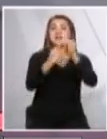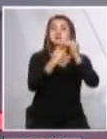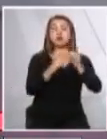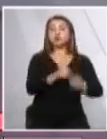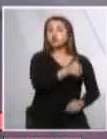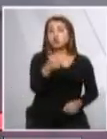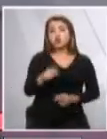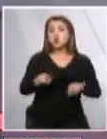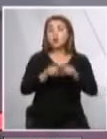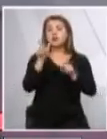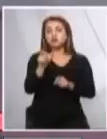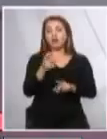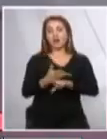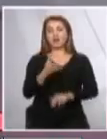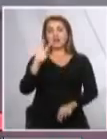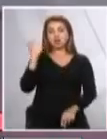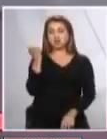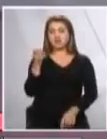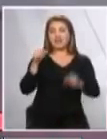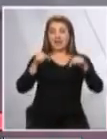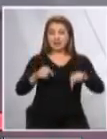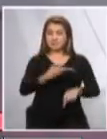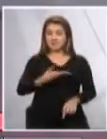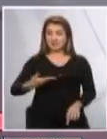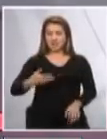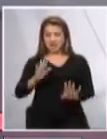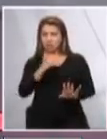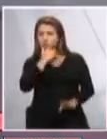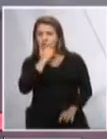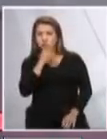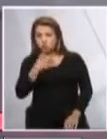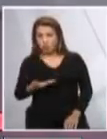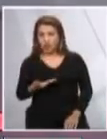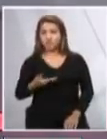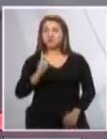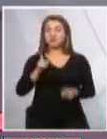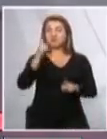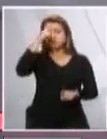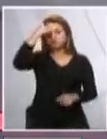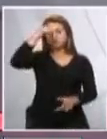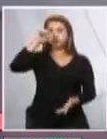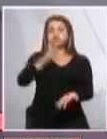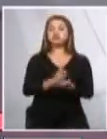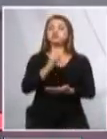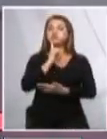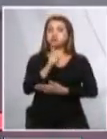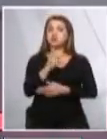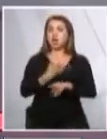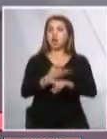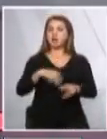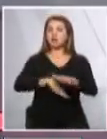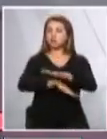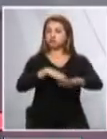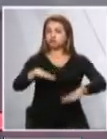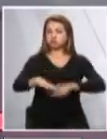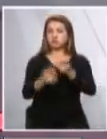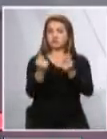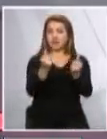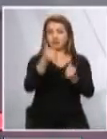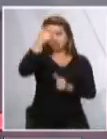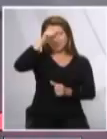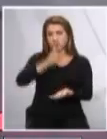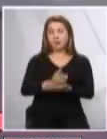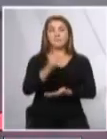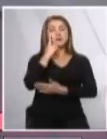cuando la presidenta dice, nadie está dudando aquí, la presidenta dice, aquí hay que sancionar a quien corresponda y no